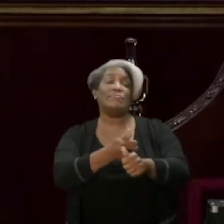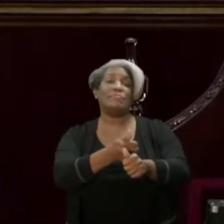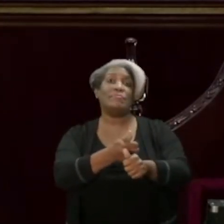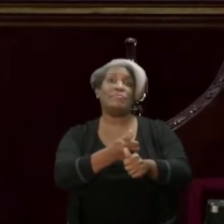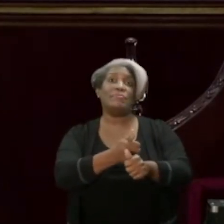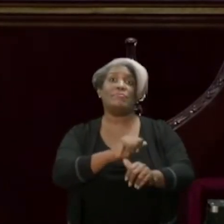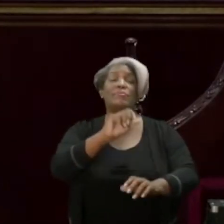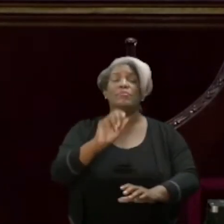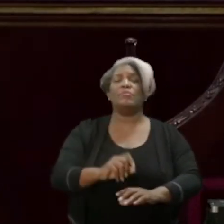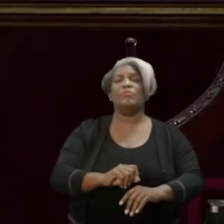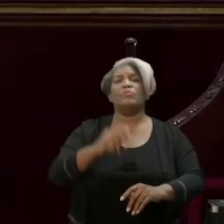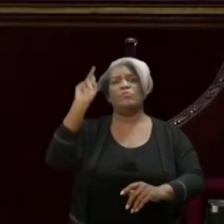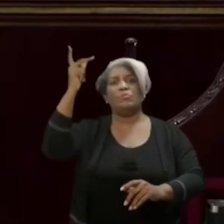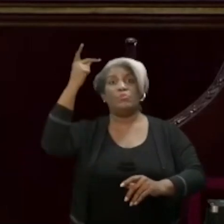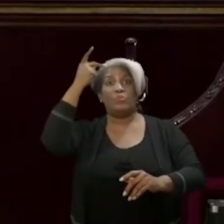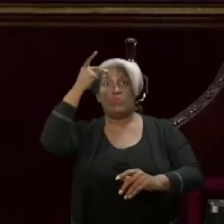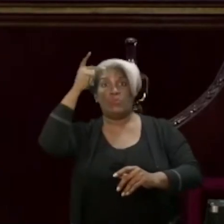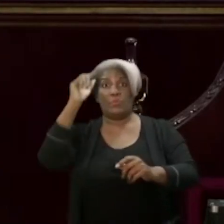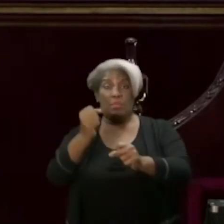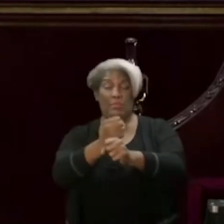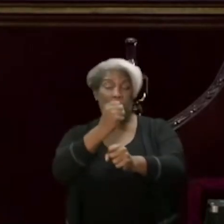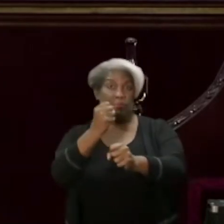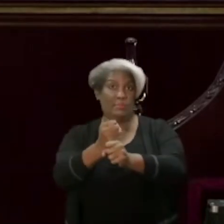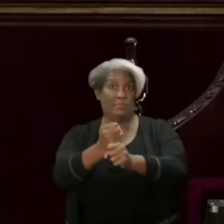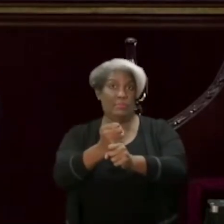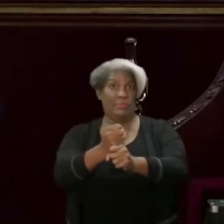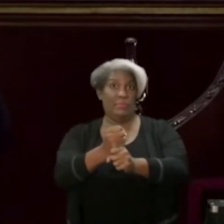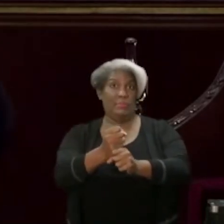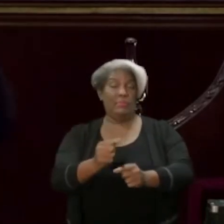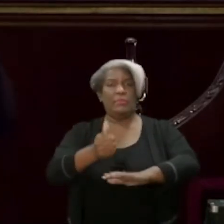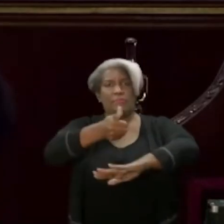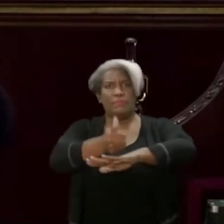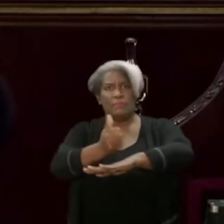del presente gobierno, se han creado un promedio de